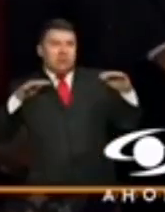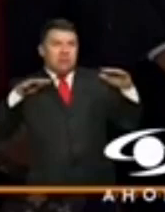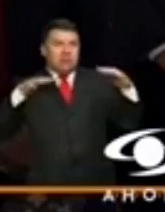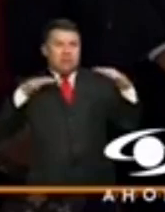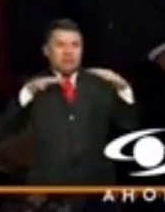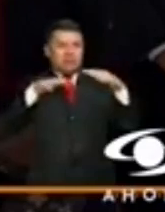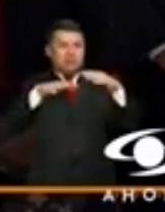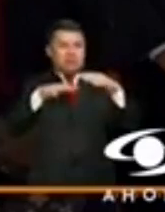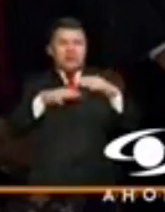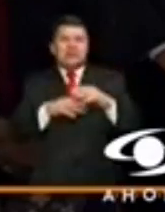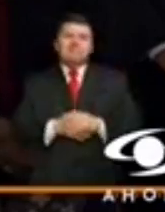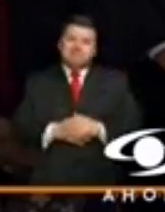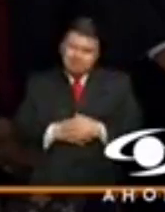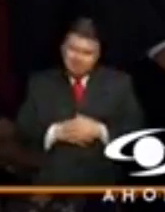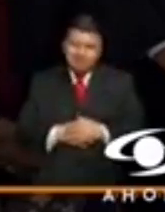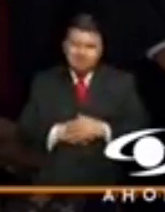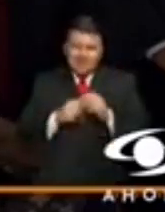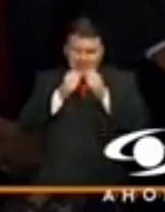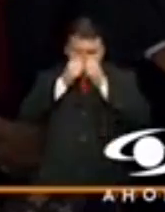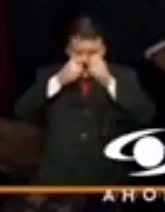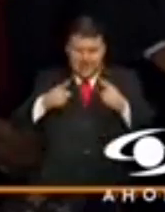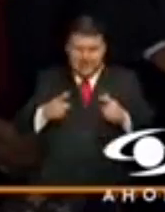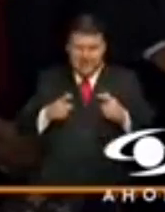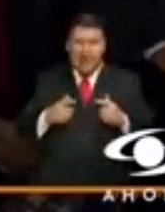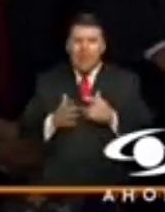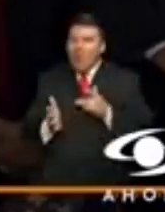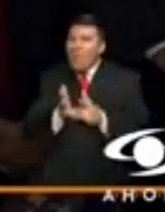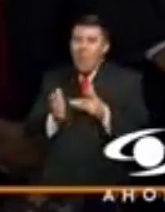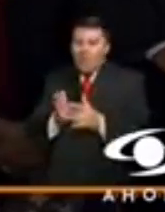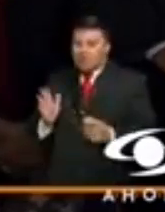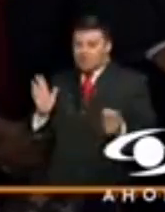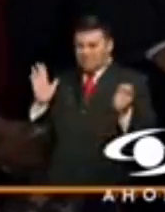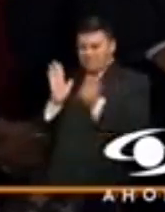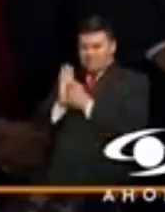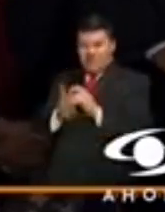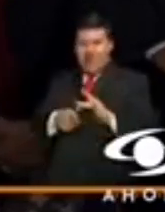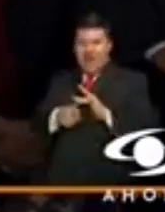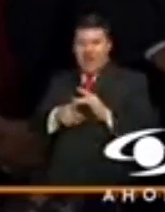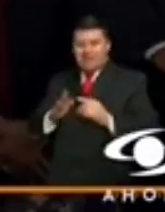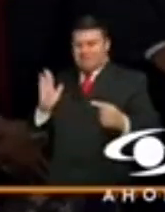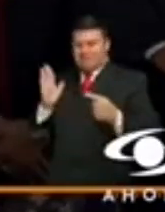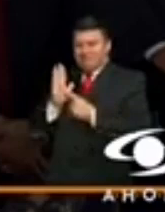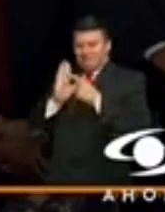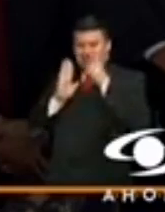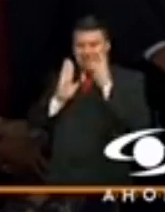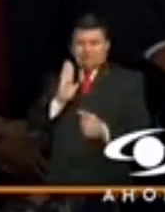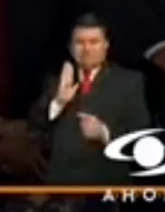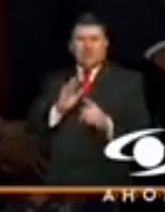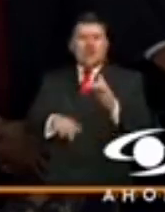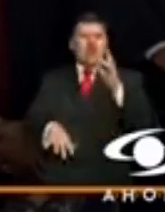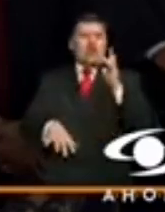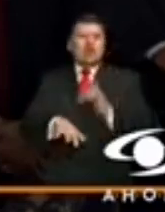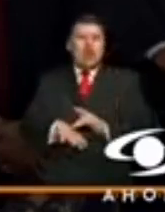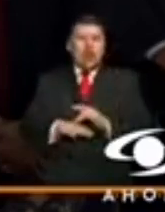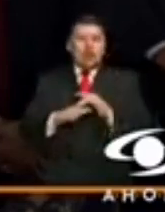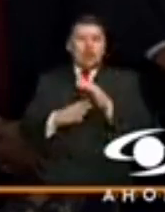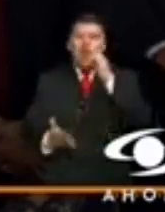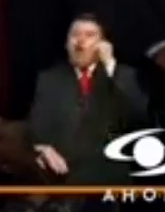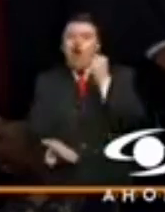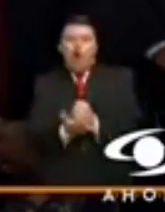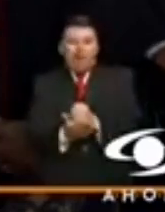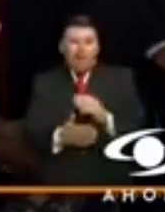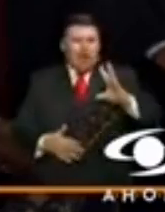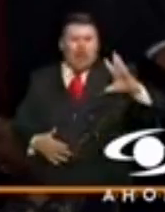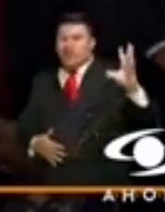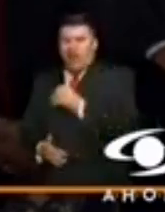esto, en desarrollo del estado de emergencia, aplicaremos un aislamiento preventivo